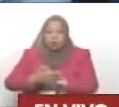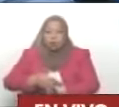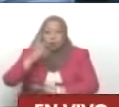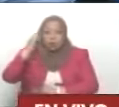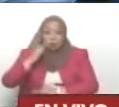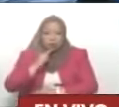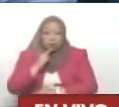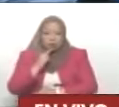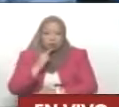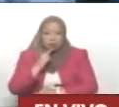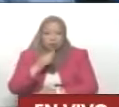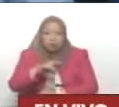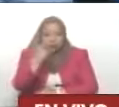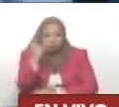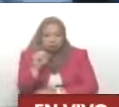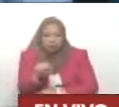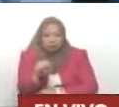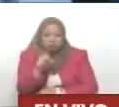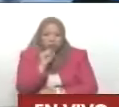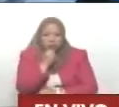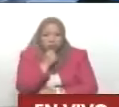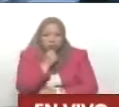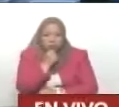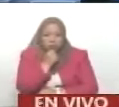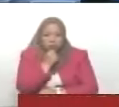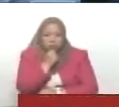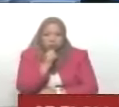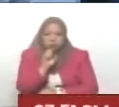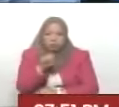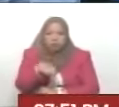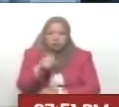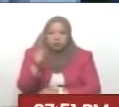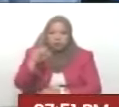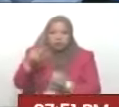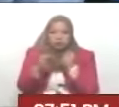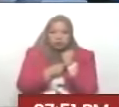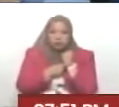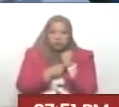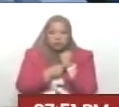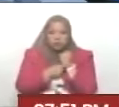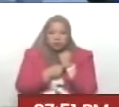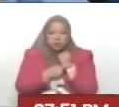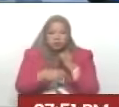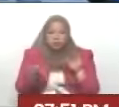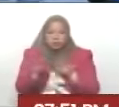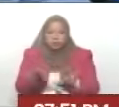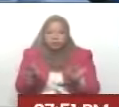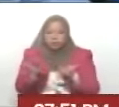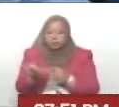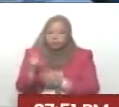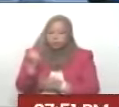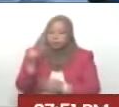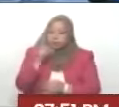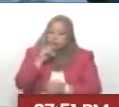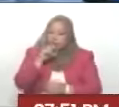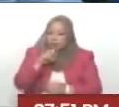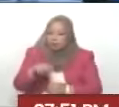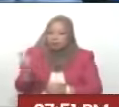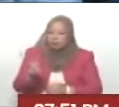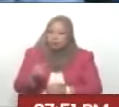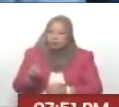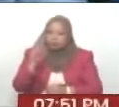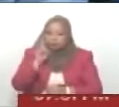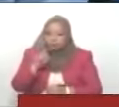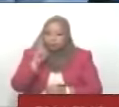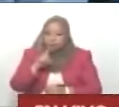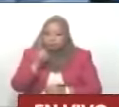no te engañaron con el viejito? ¿Te engañaron o te engañaron con Guaidó? No te dejes inocular el odio, el veneno y la